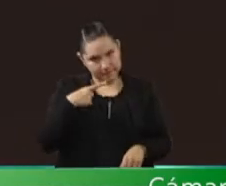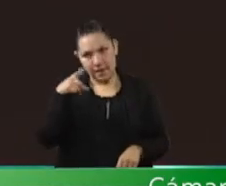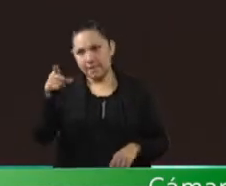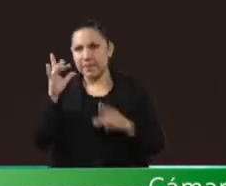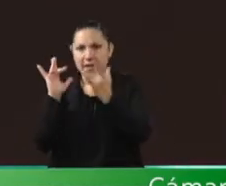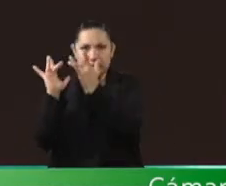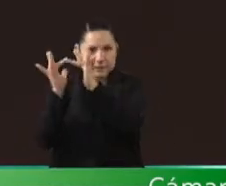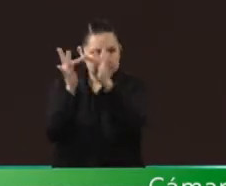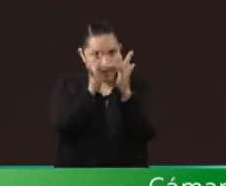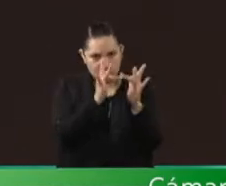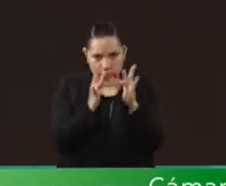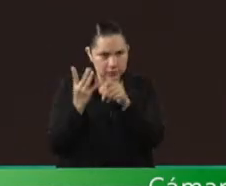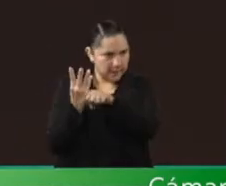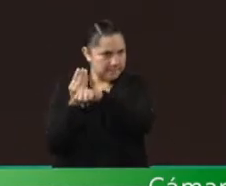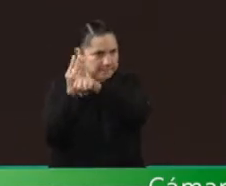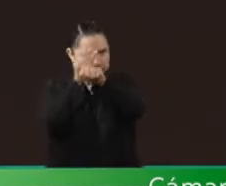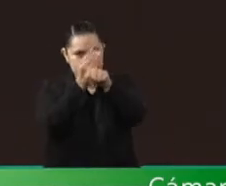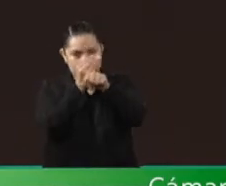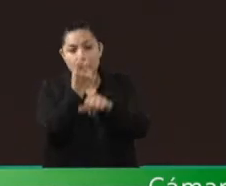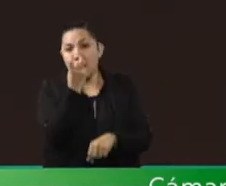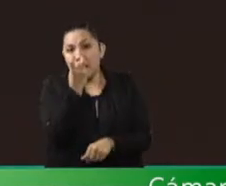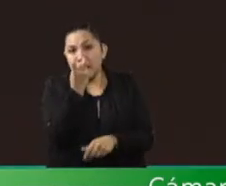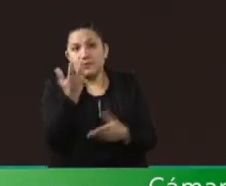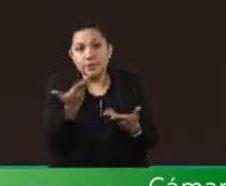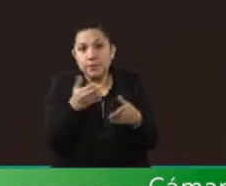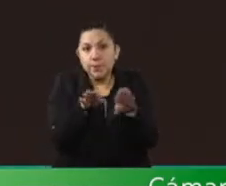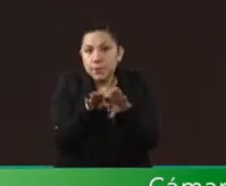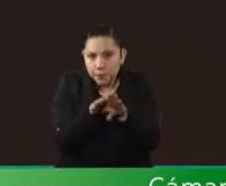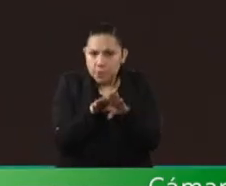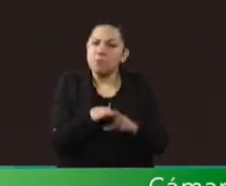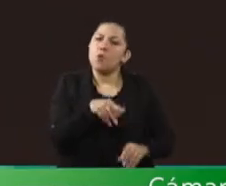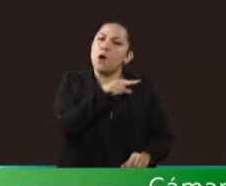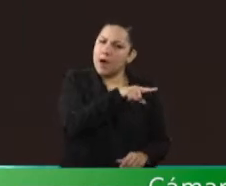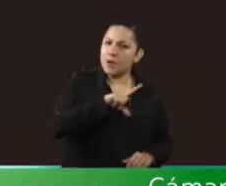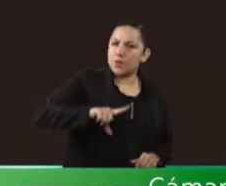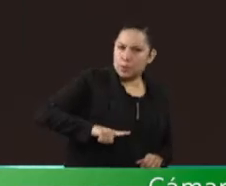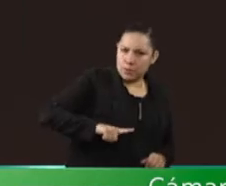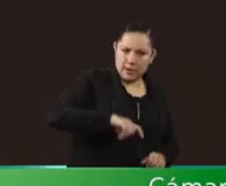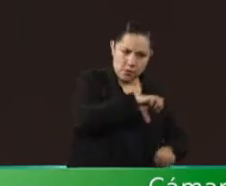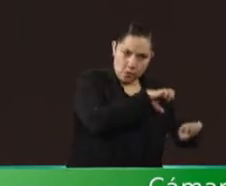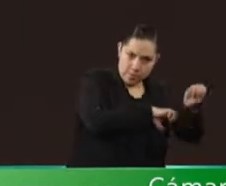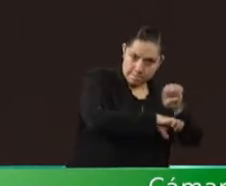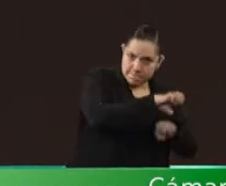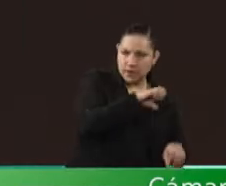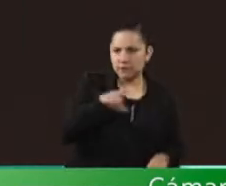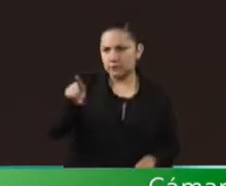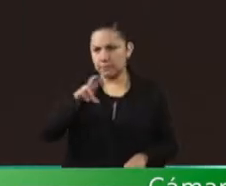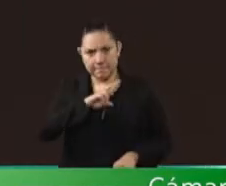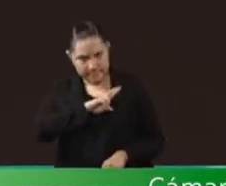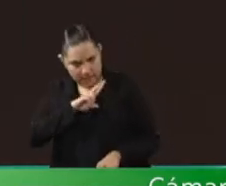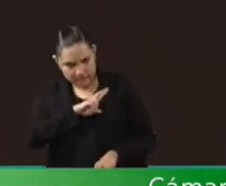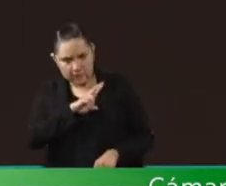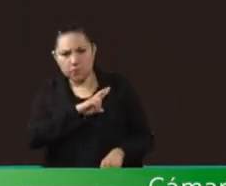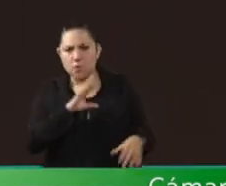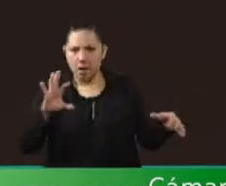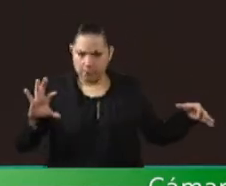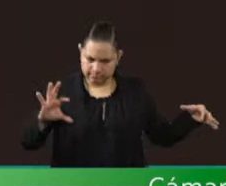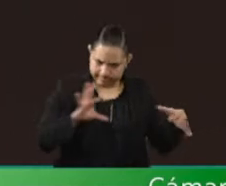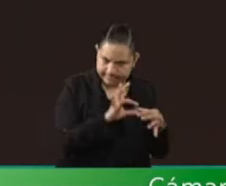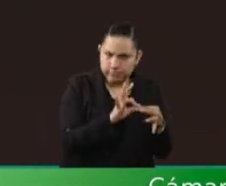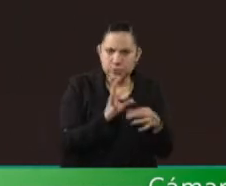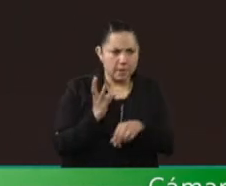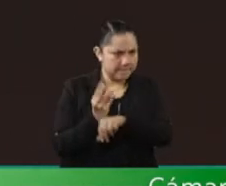la participación conjunta del Estado y de la empresa privada. Para los residentes de las comunidades rurales